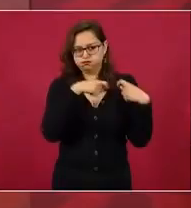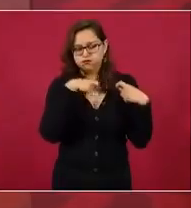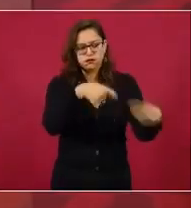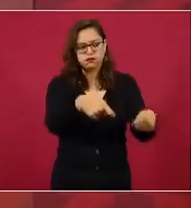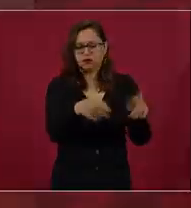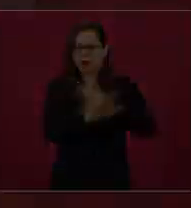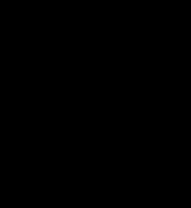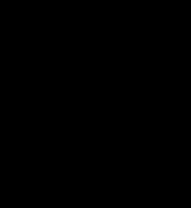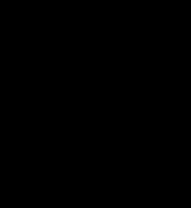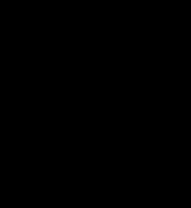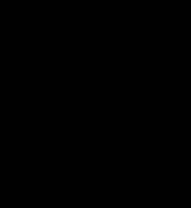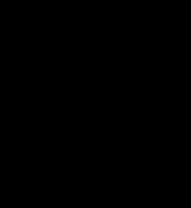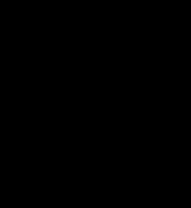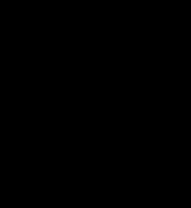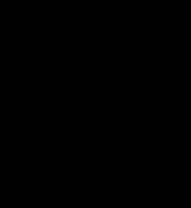tiempo,